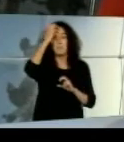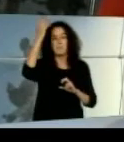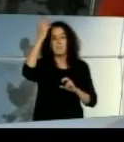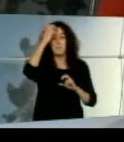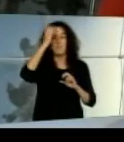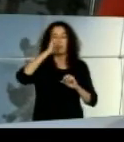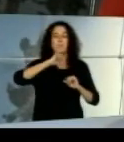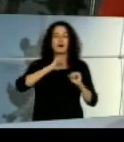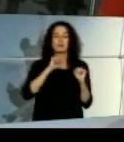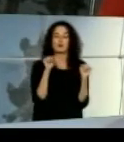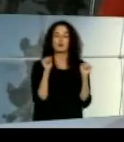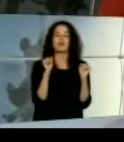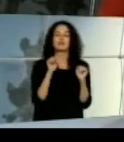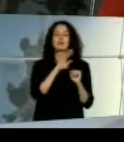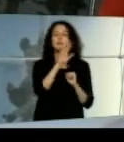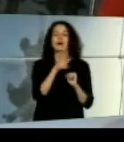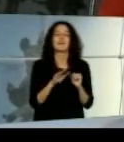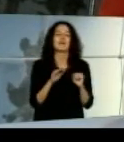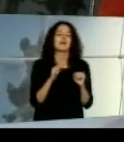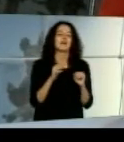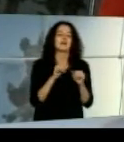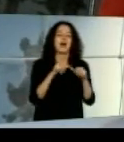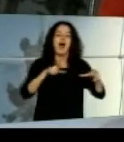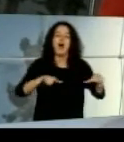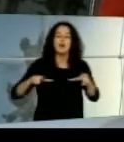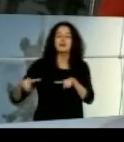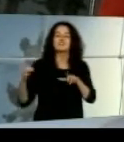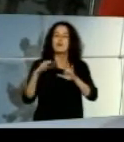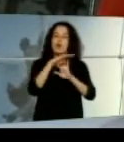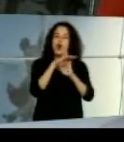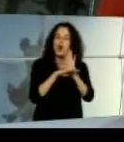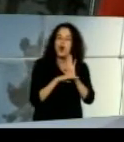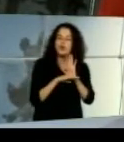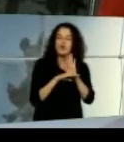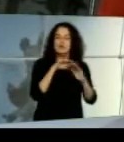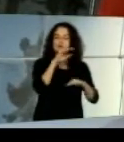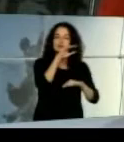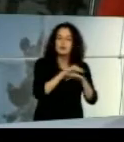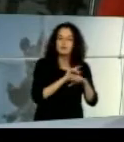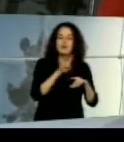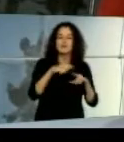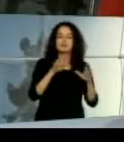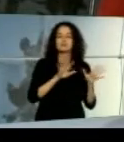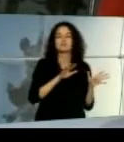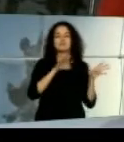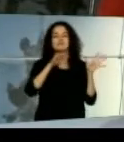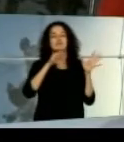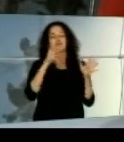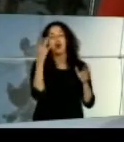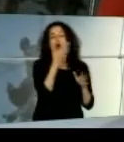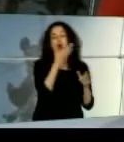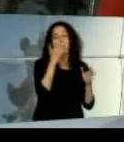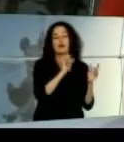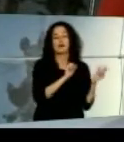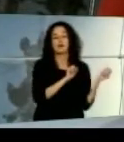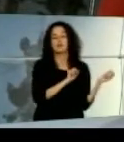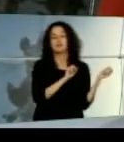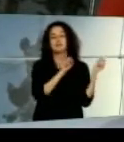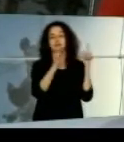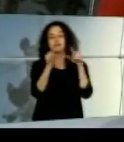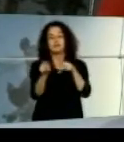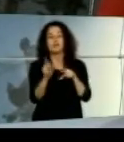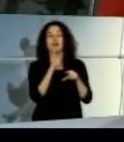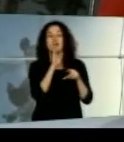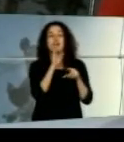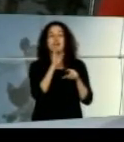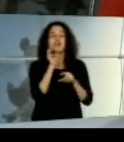unas aulas con unas condiciones, etcétera, y se trasladó posteriormente el colegio a lo que era en Fuentes Blancas.